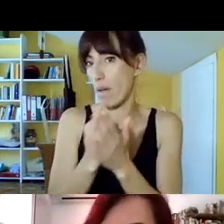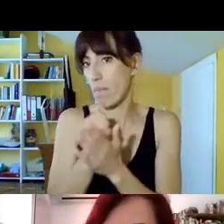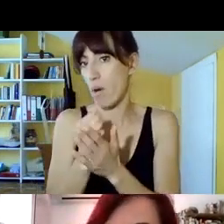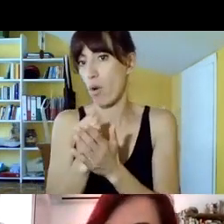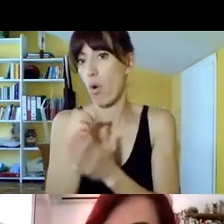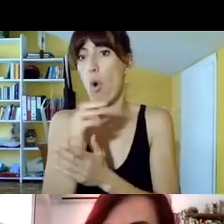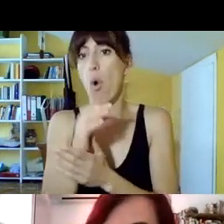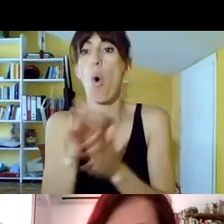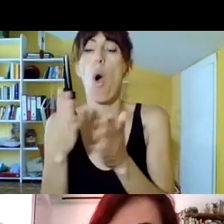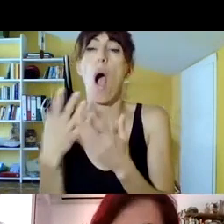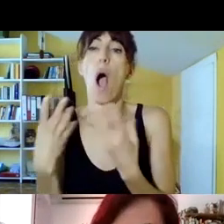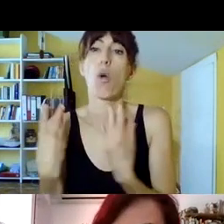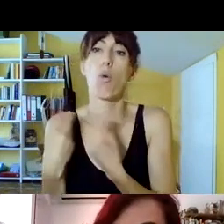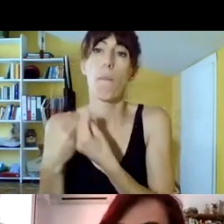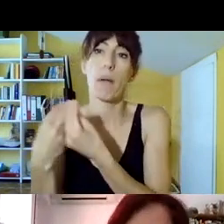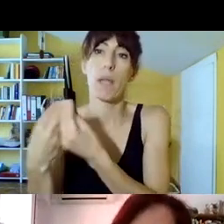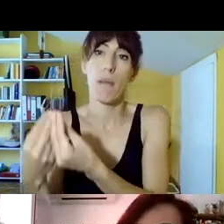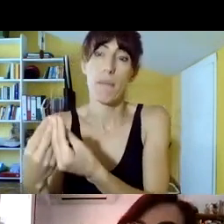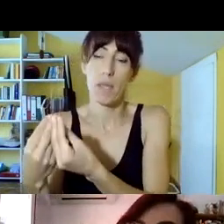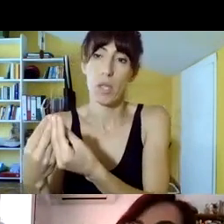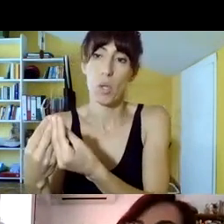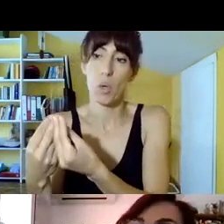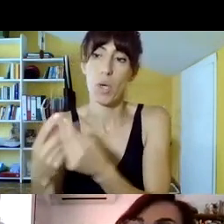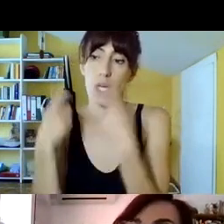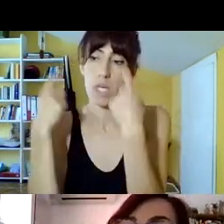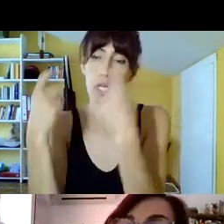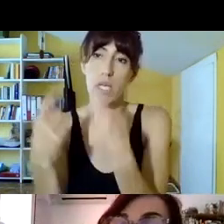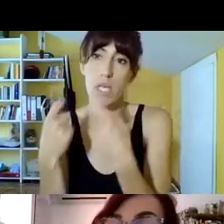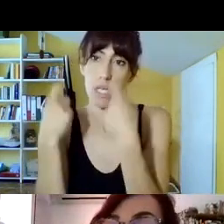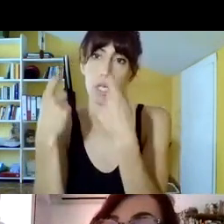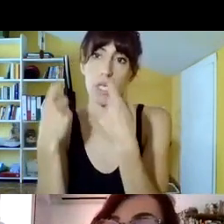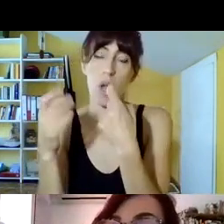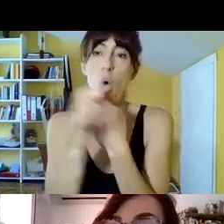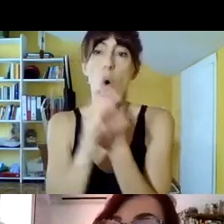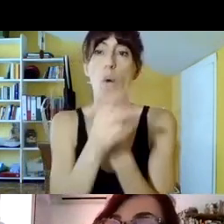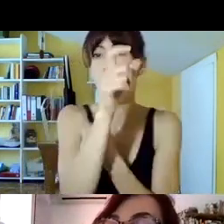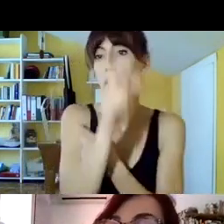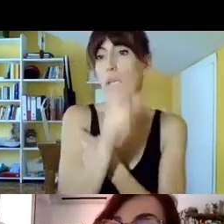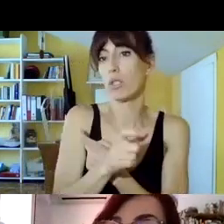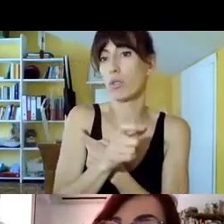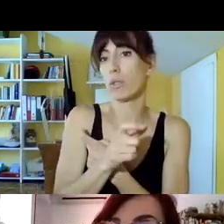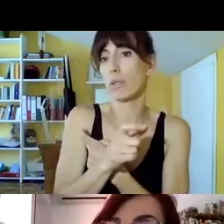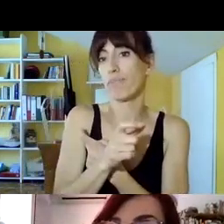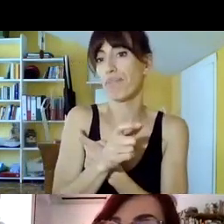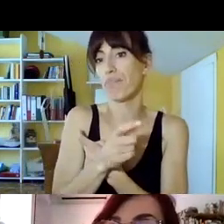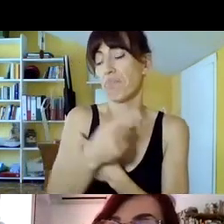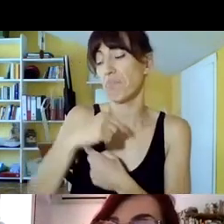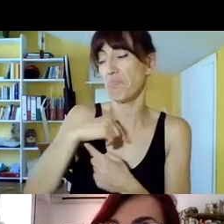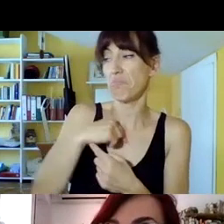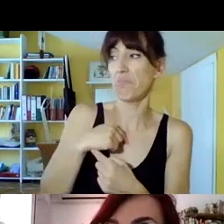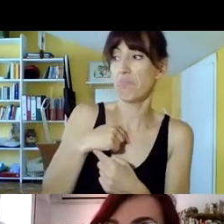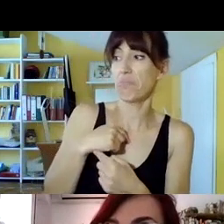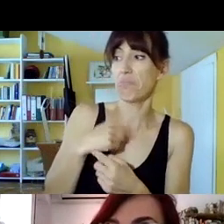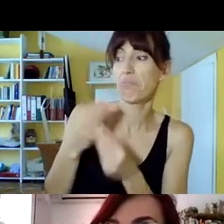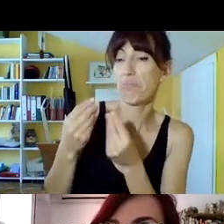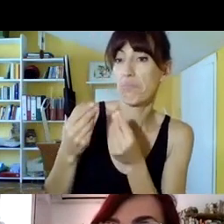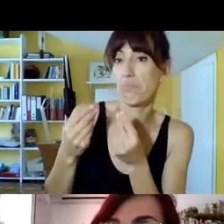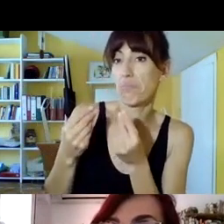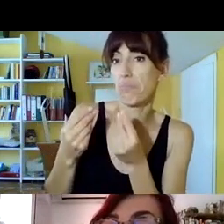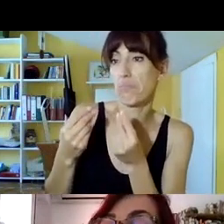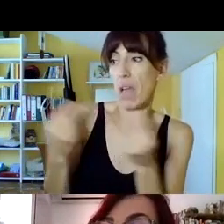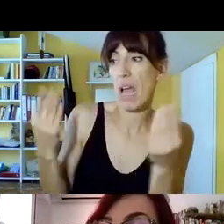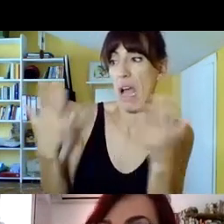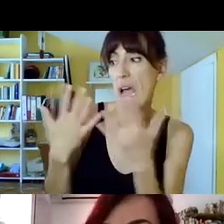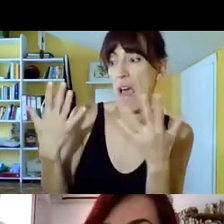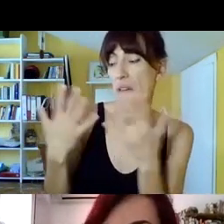un acompañamiento intensivo, y a lo mejor una persona con algo que a nosotros nos parece menos